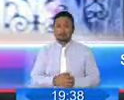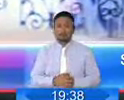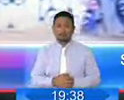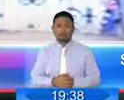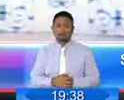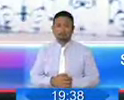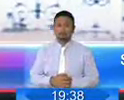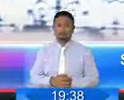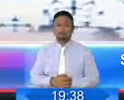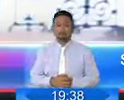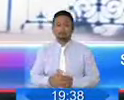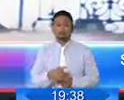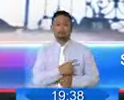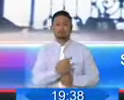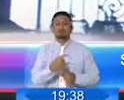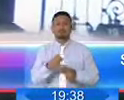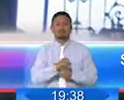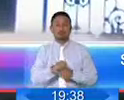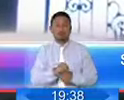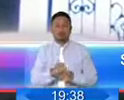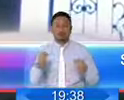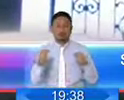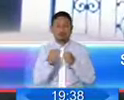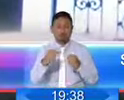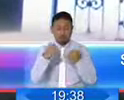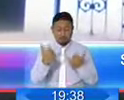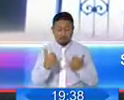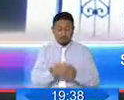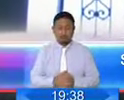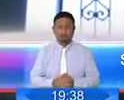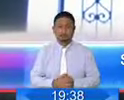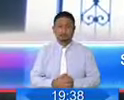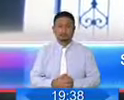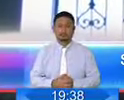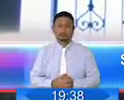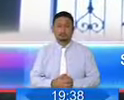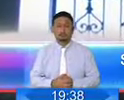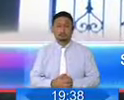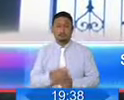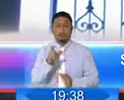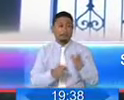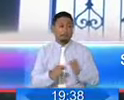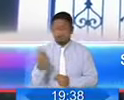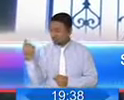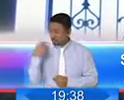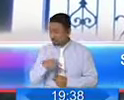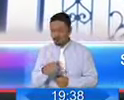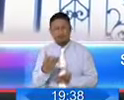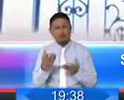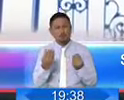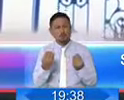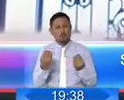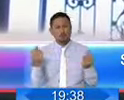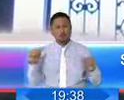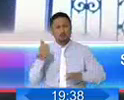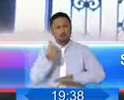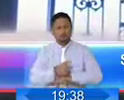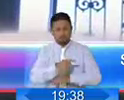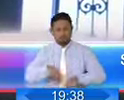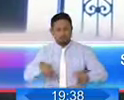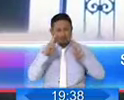la gimnasia que se está llevando a cabo en este momento. Cientos de personas se han dado cita a la Plaza